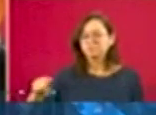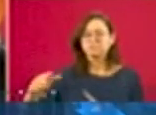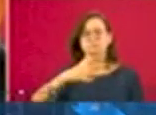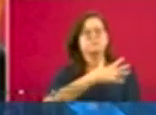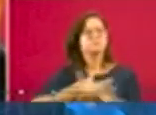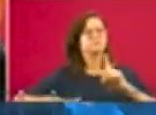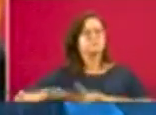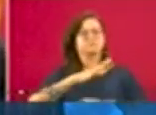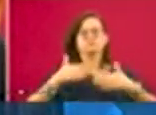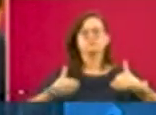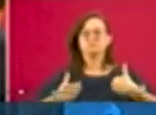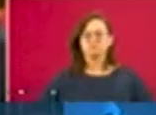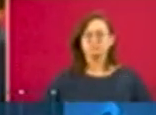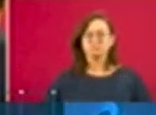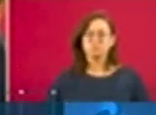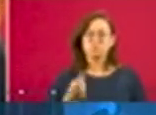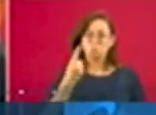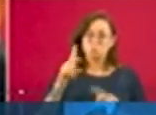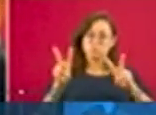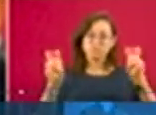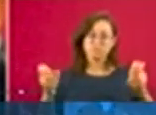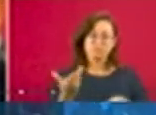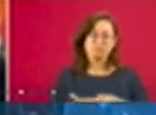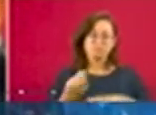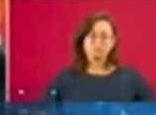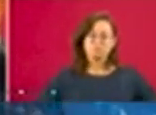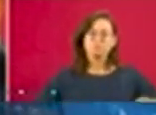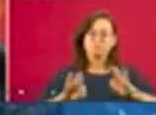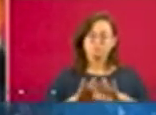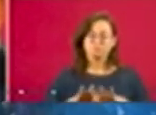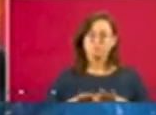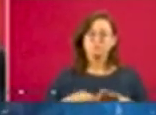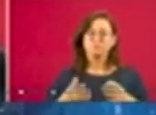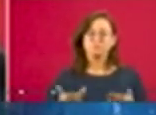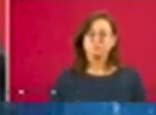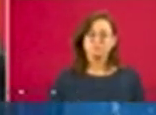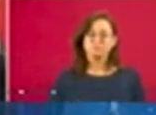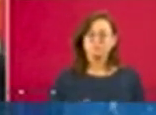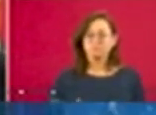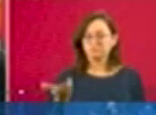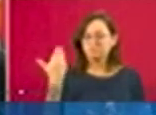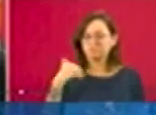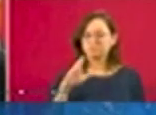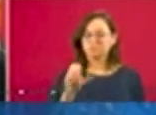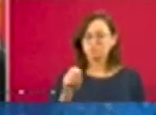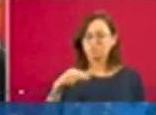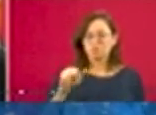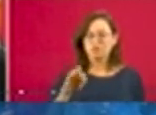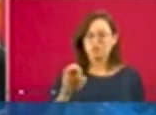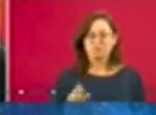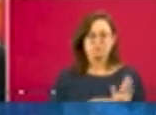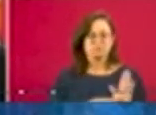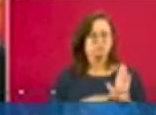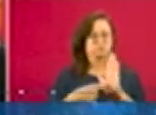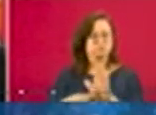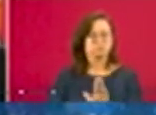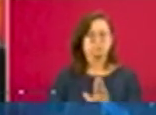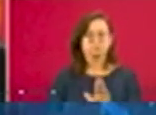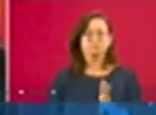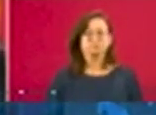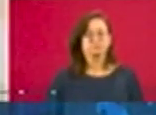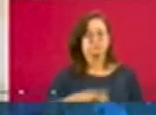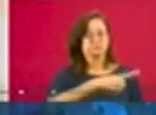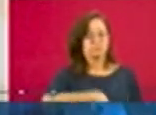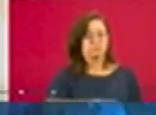Se suspendieron las clases aprovechando el tema de las vacaciones de Semana Santa, ahí. Y eso para mí fue fundamental